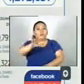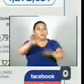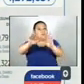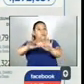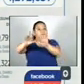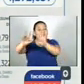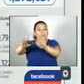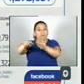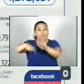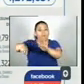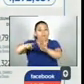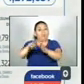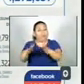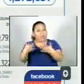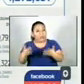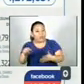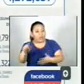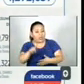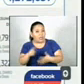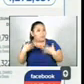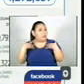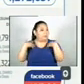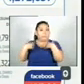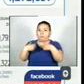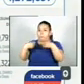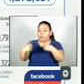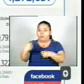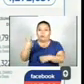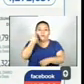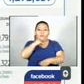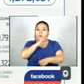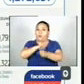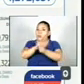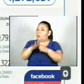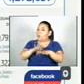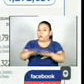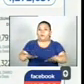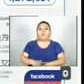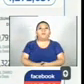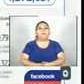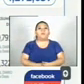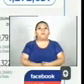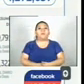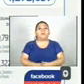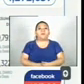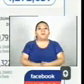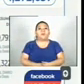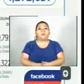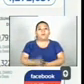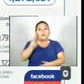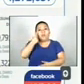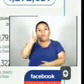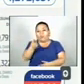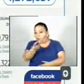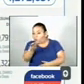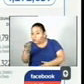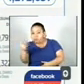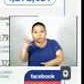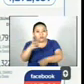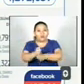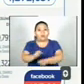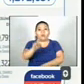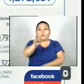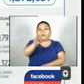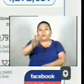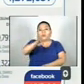74,388 se registran como casos recuperados de COVID-19. Vamos a ver en cuanto al resumen de casos, hasta el 12 de